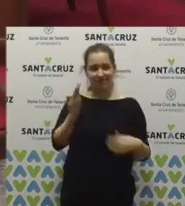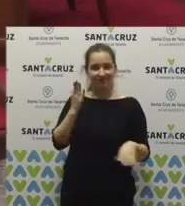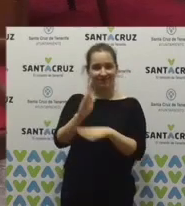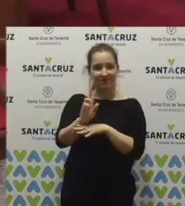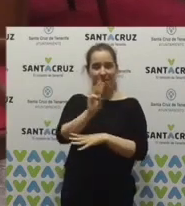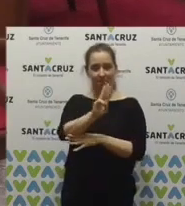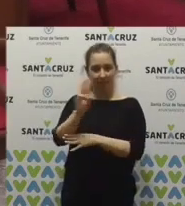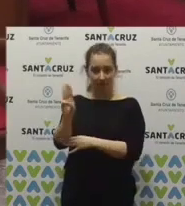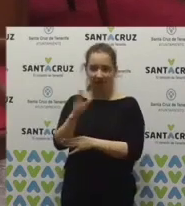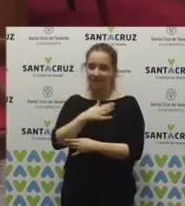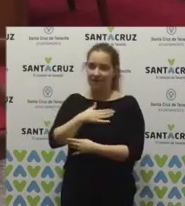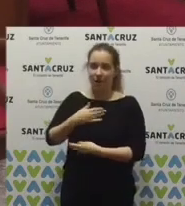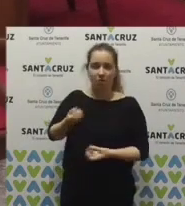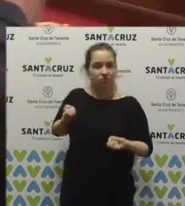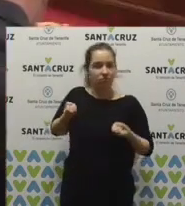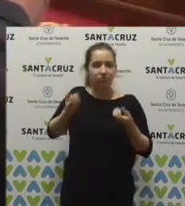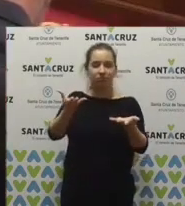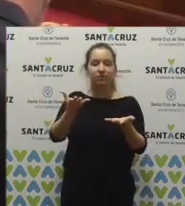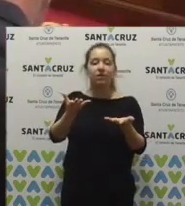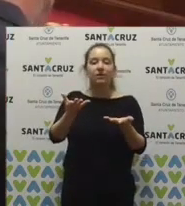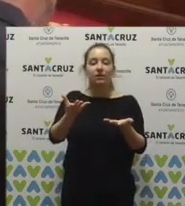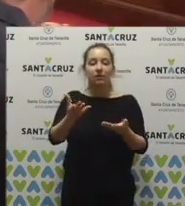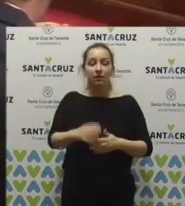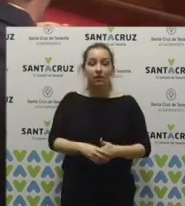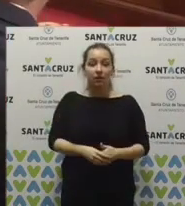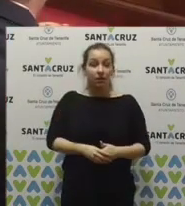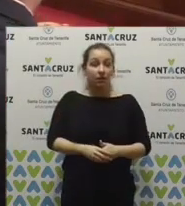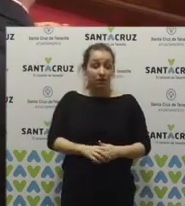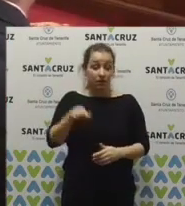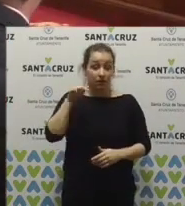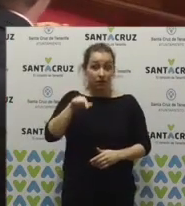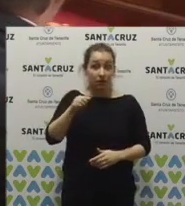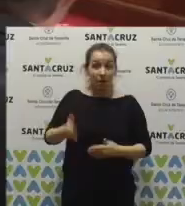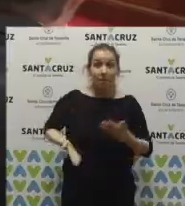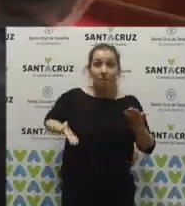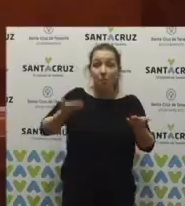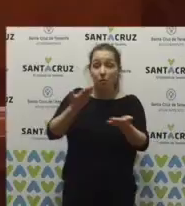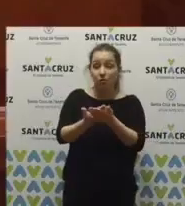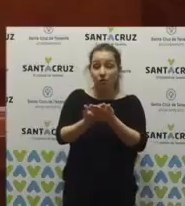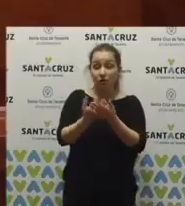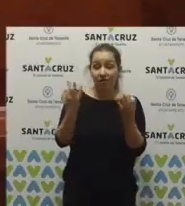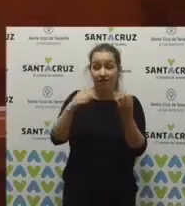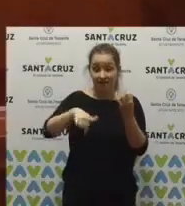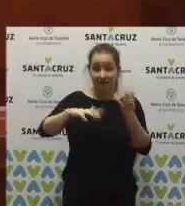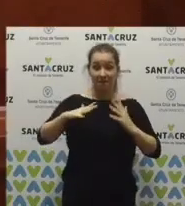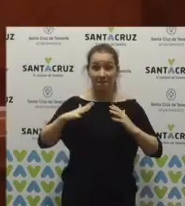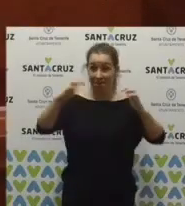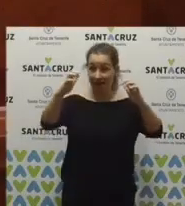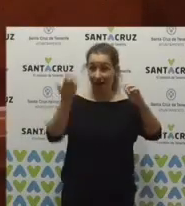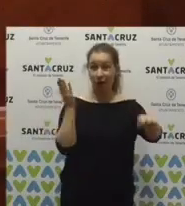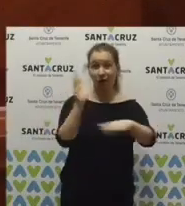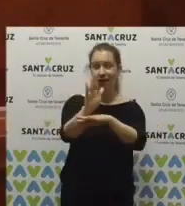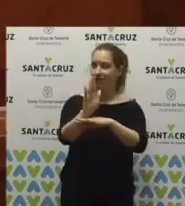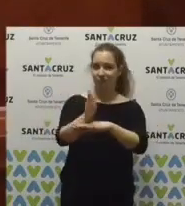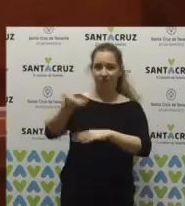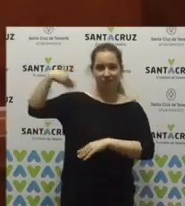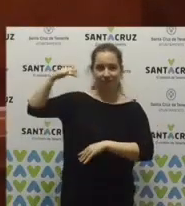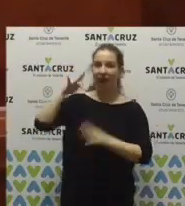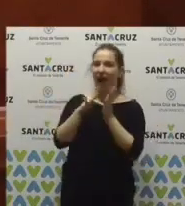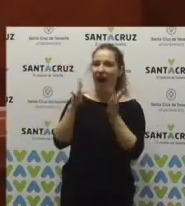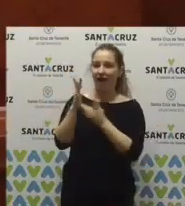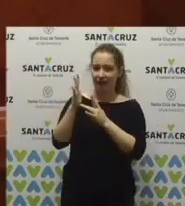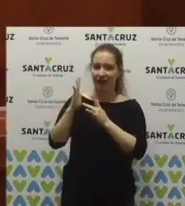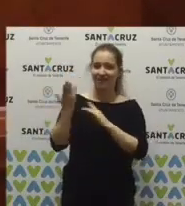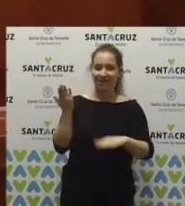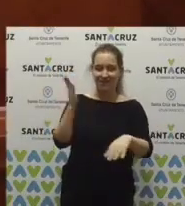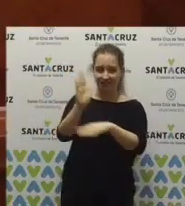partido popular esta emoción no tenía que haber venido a este pleno tenéis venido al pleno de abril que no se celebró y que íbamos a